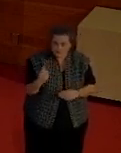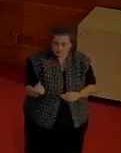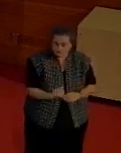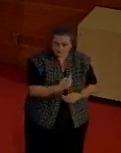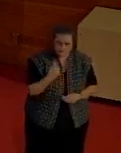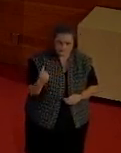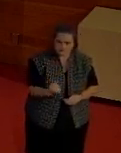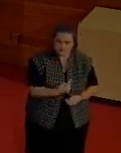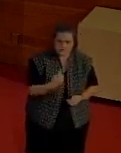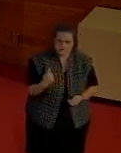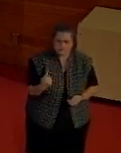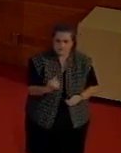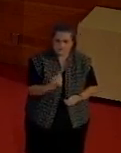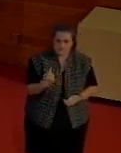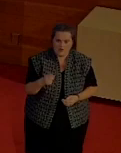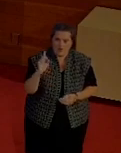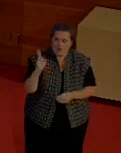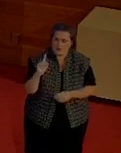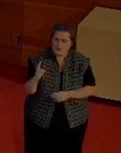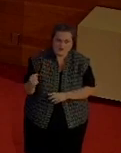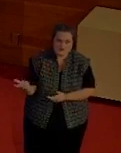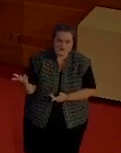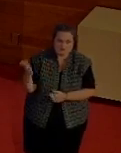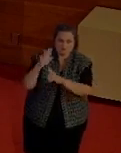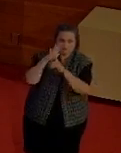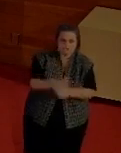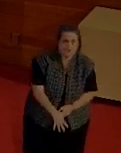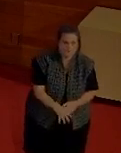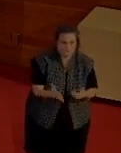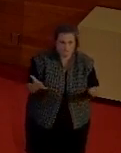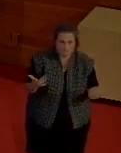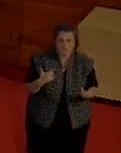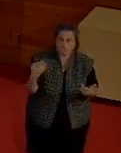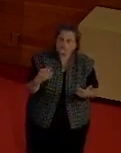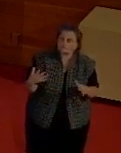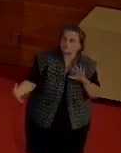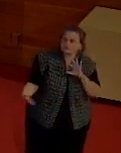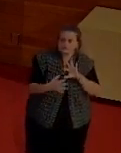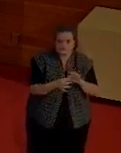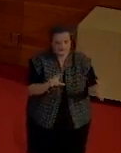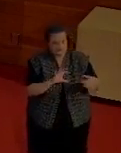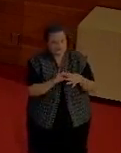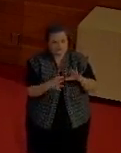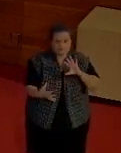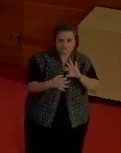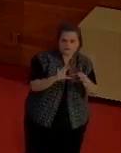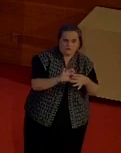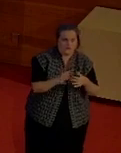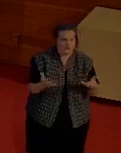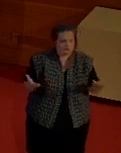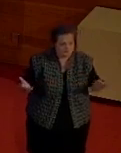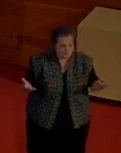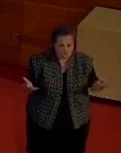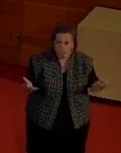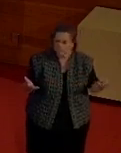que nos va a pasar por encima esa amenaza y acabamos derrotados sumemos Dónde está Cuál es